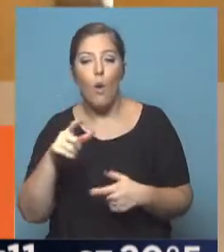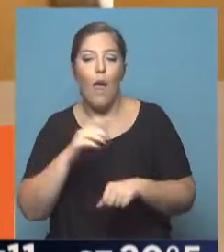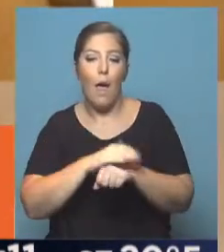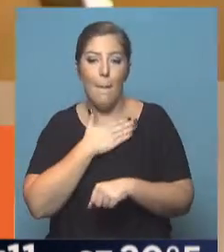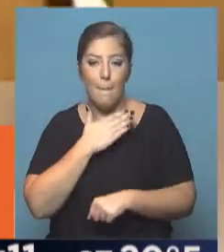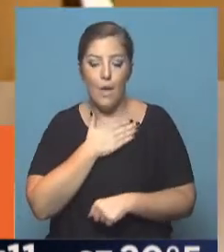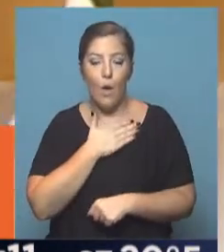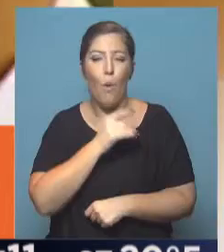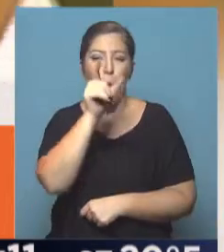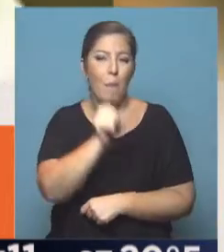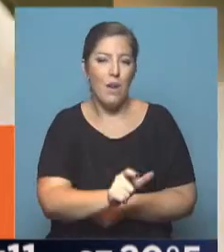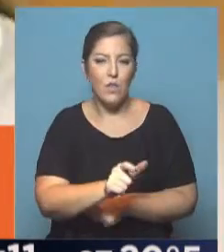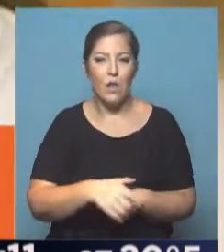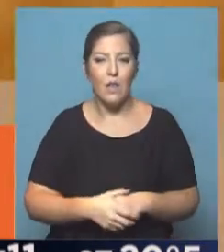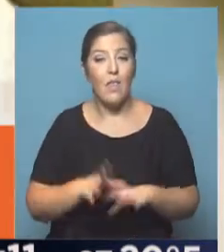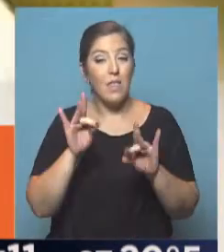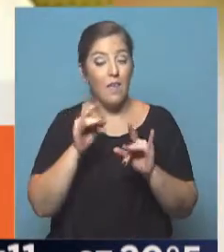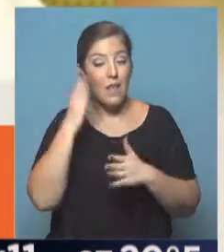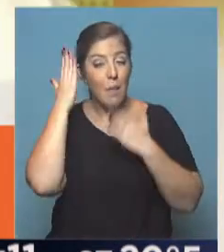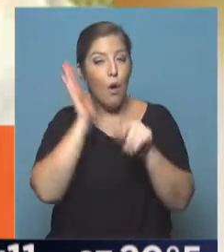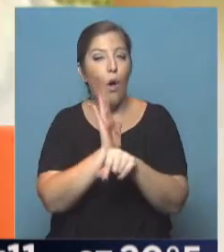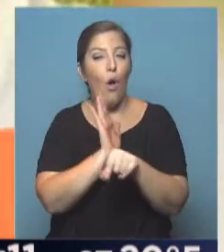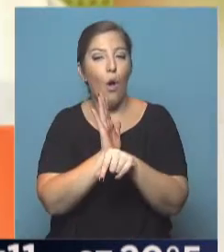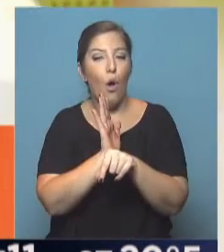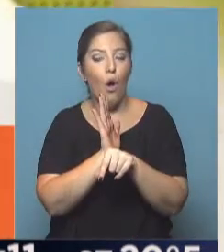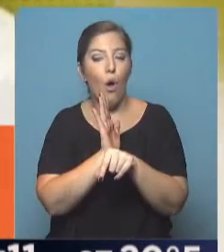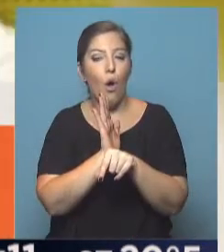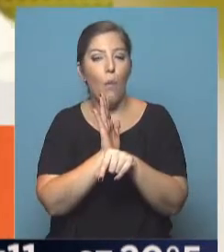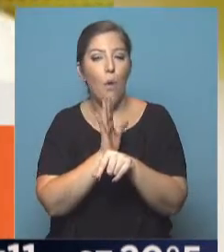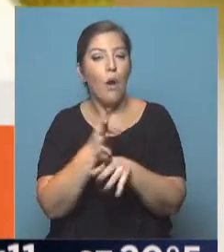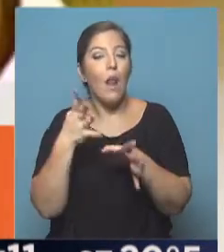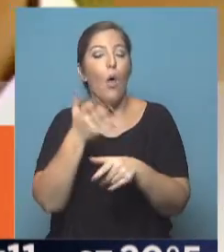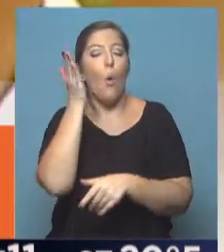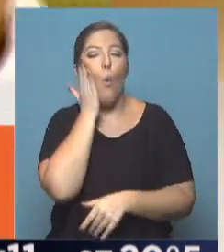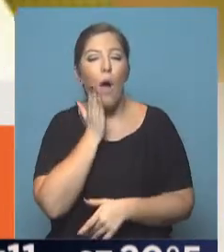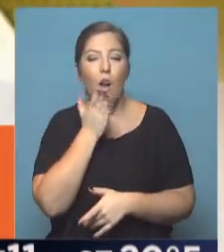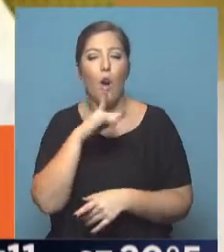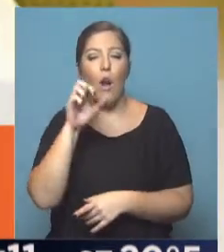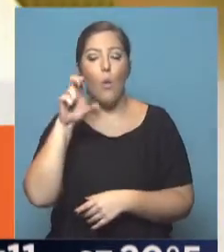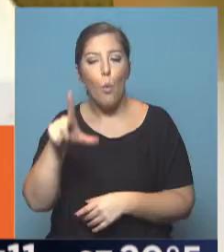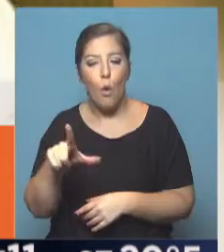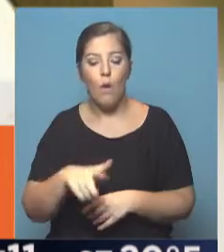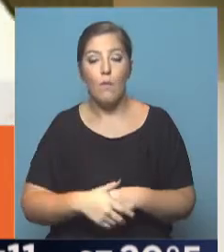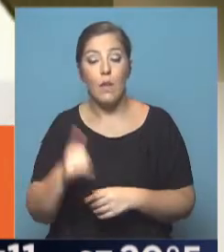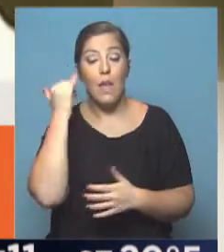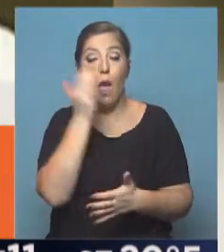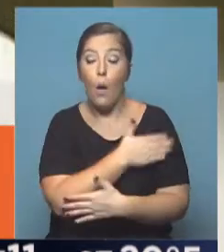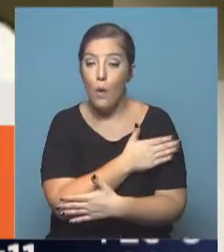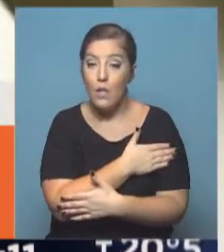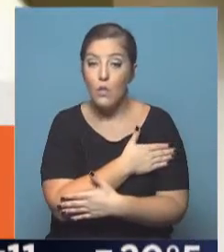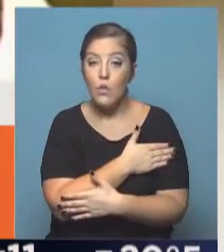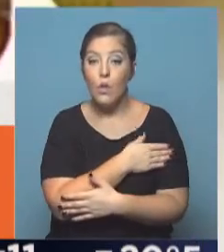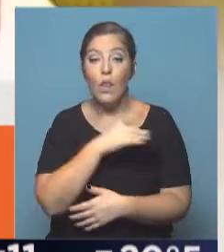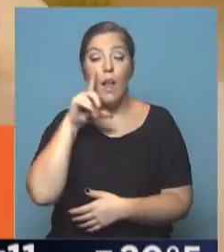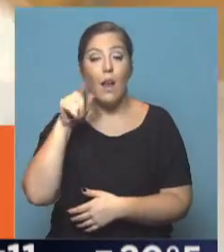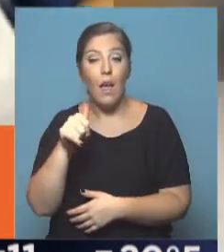¿no? Raúl, una persona... Es difícil imaginárselo como guerrero, porque es tan bondadoso, tan bueno, Raúl Castro. Y un abrazo a Dalia,